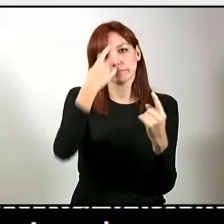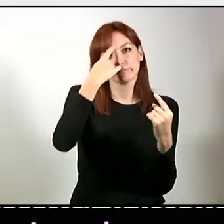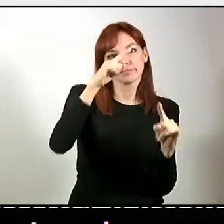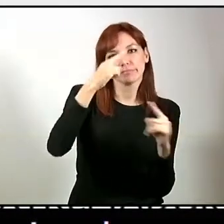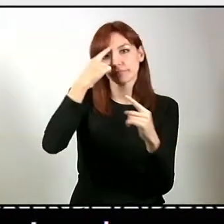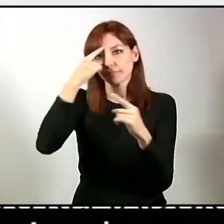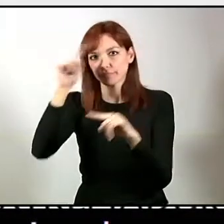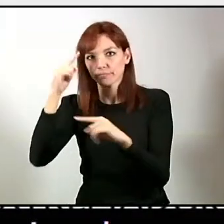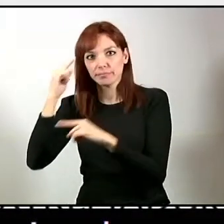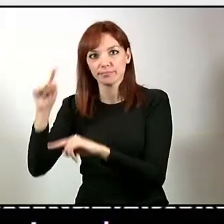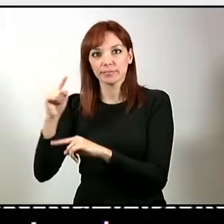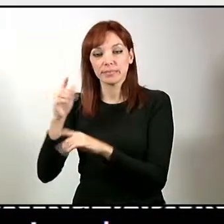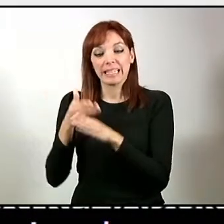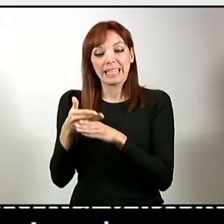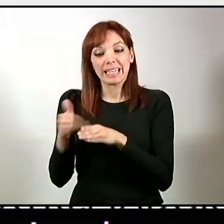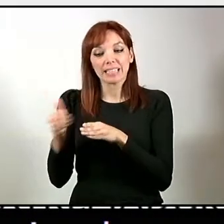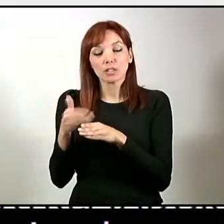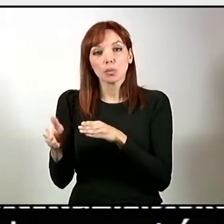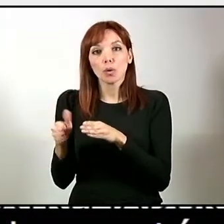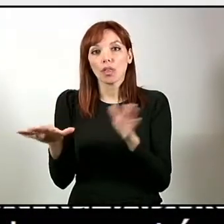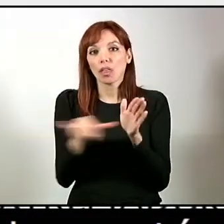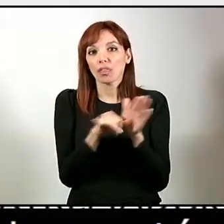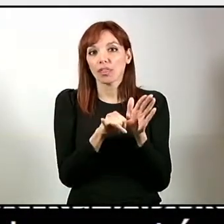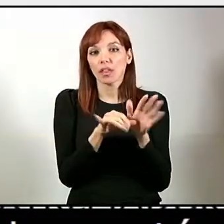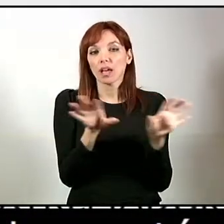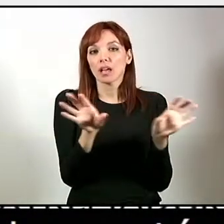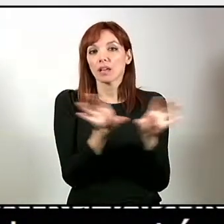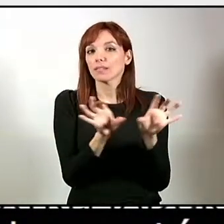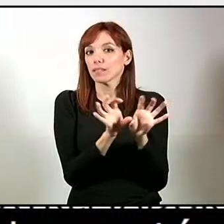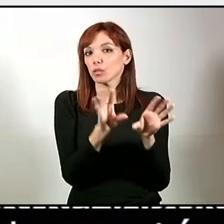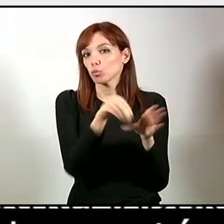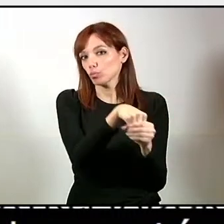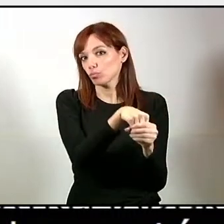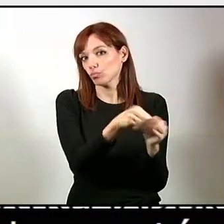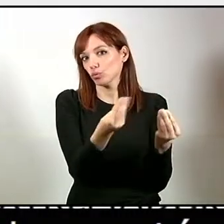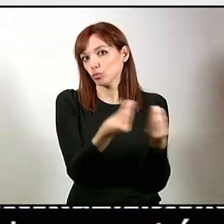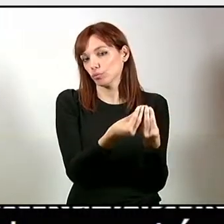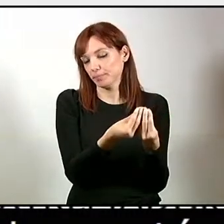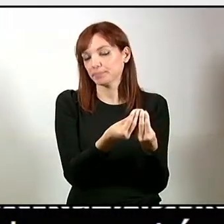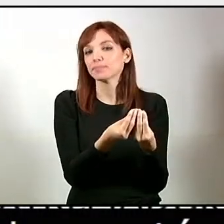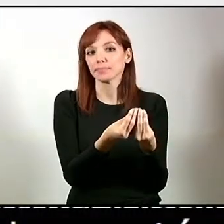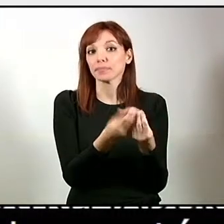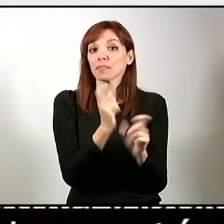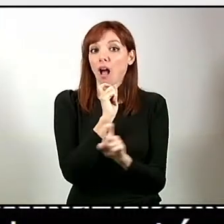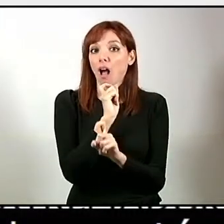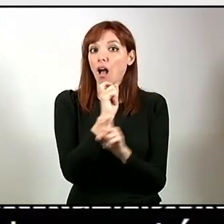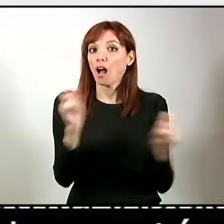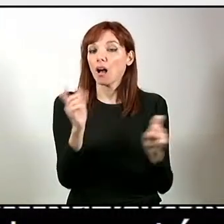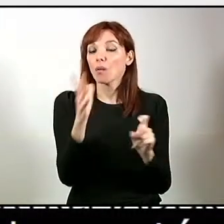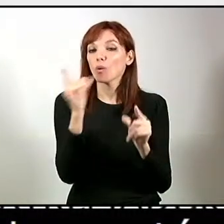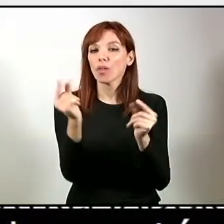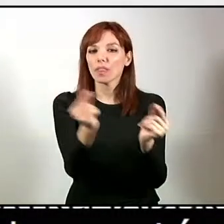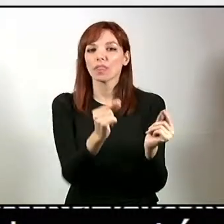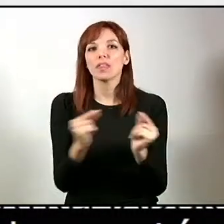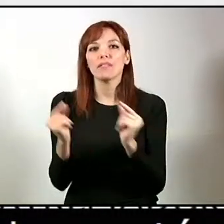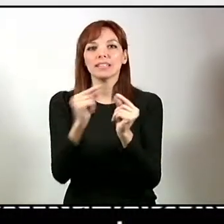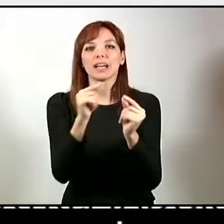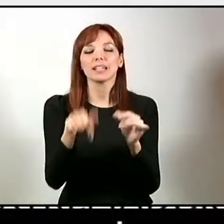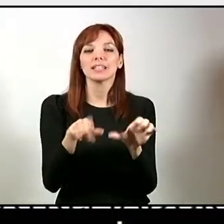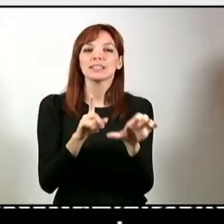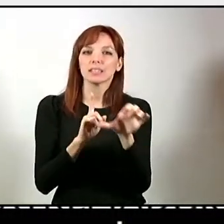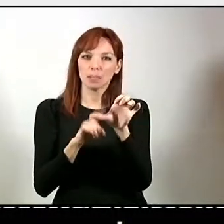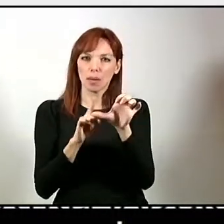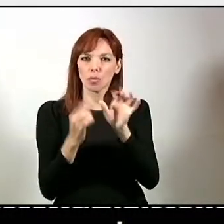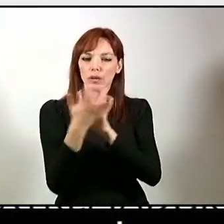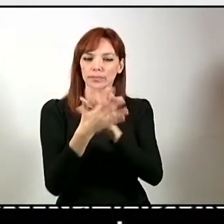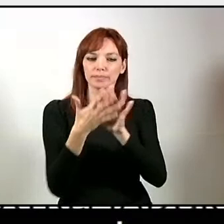que los residuos estén donde estén las centrales nucleares. Y lo digo porque hay un debate en Extremadura, al cual